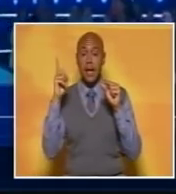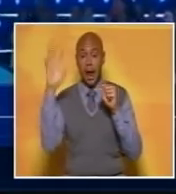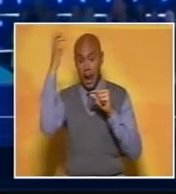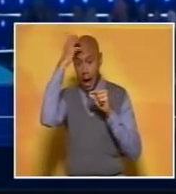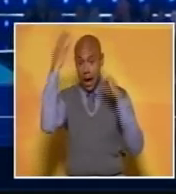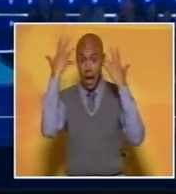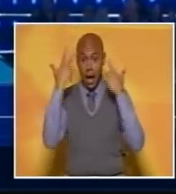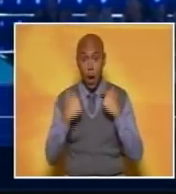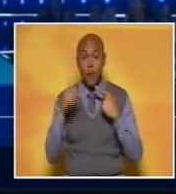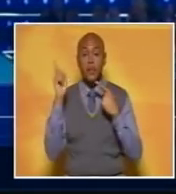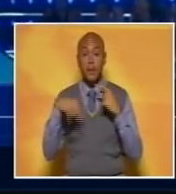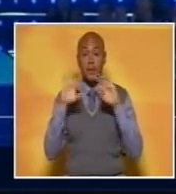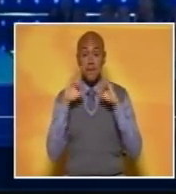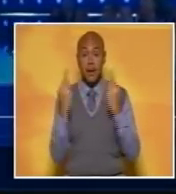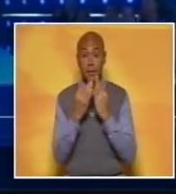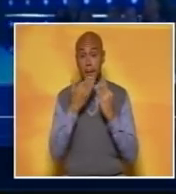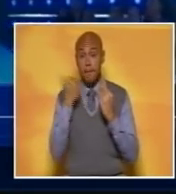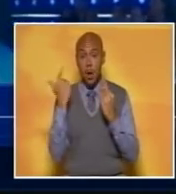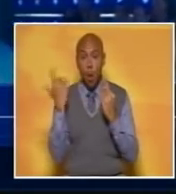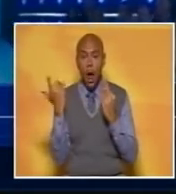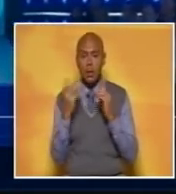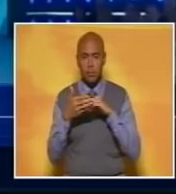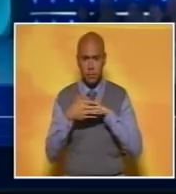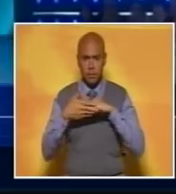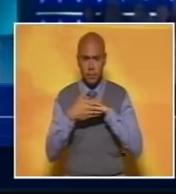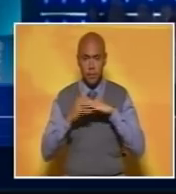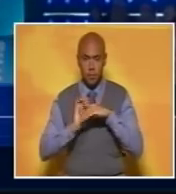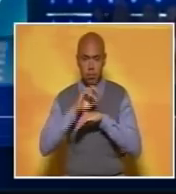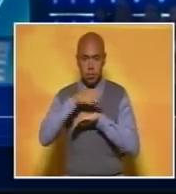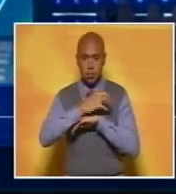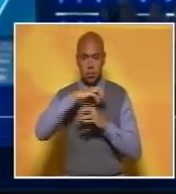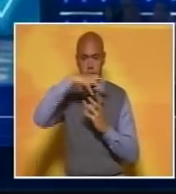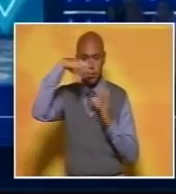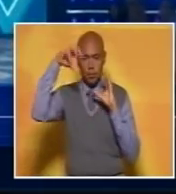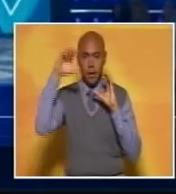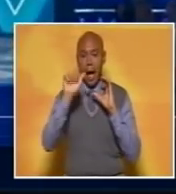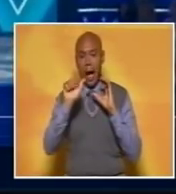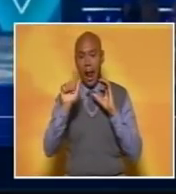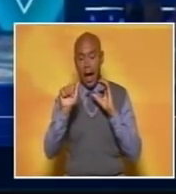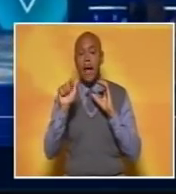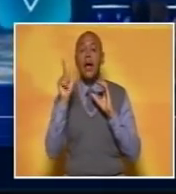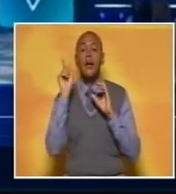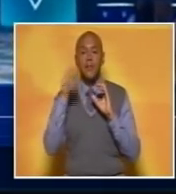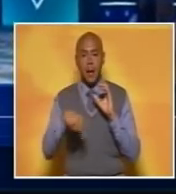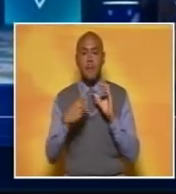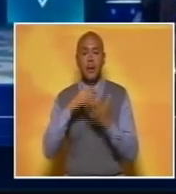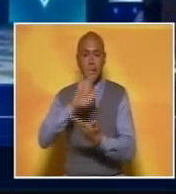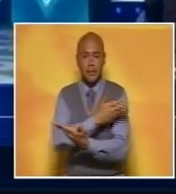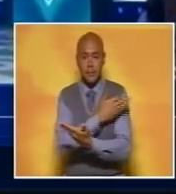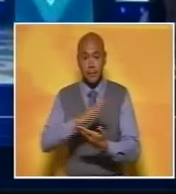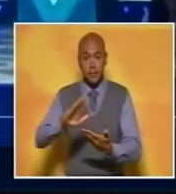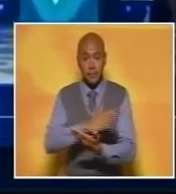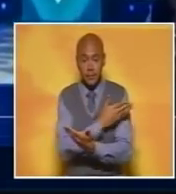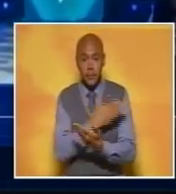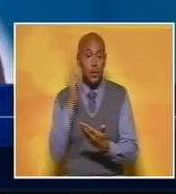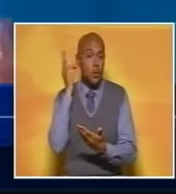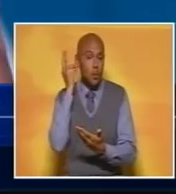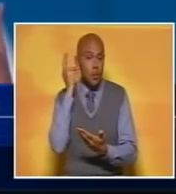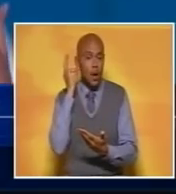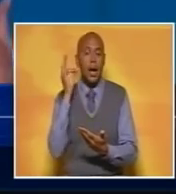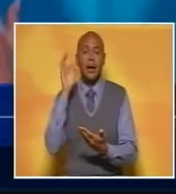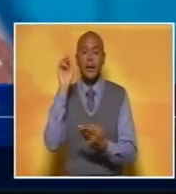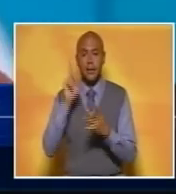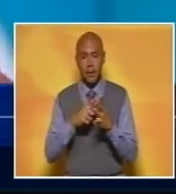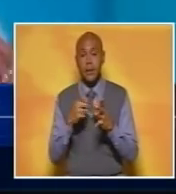mejor película familiar fue Aladdin, Becky G se alzó como mejor artista latina, mejor canción Señorita de Shawn Mendes y